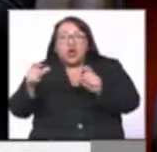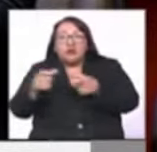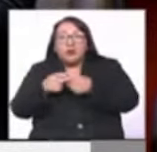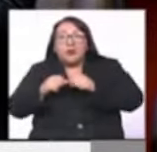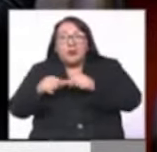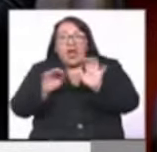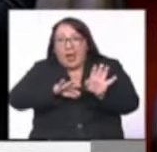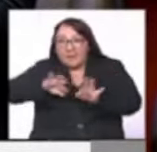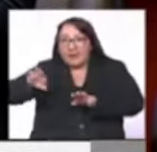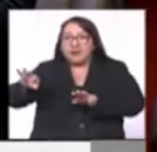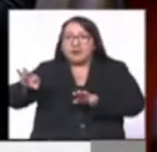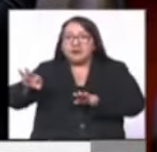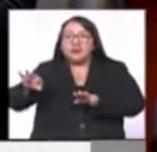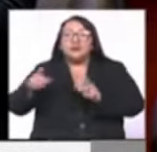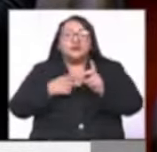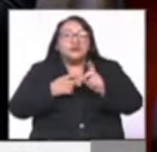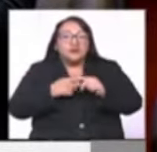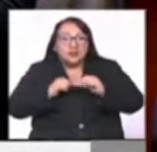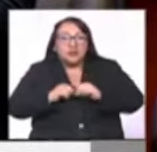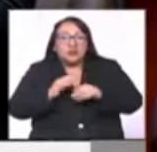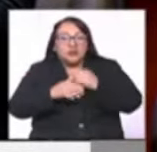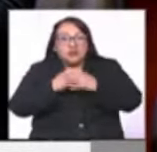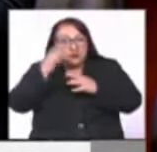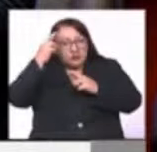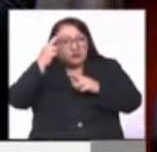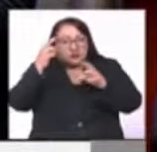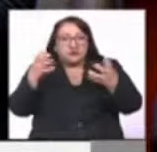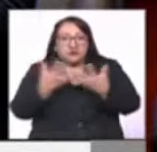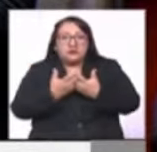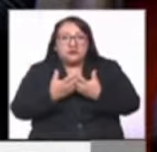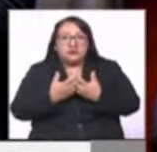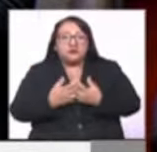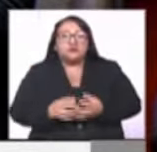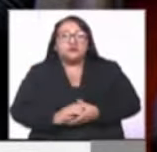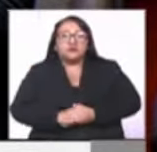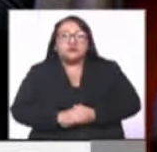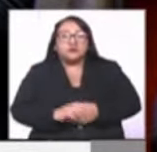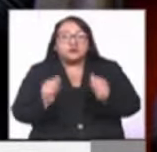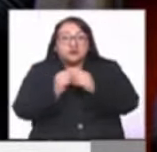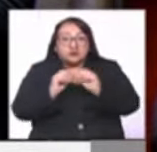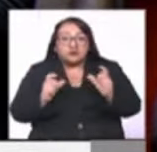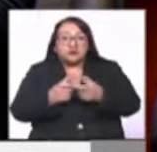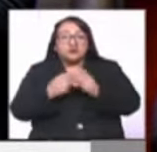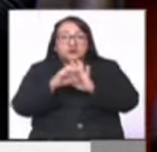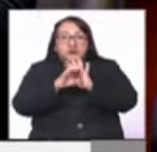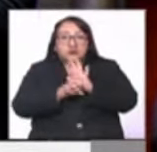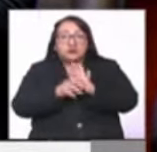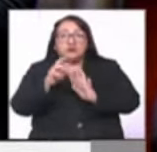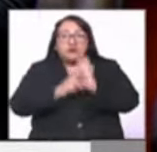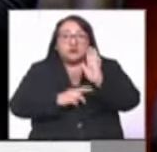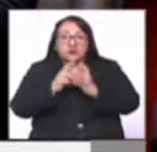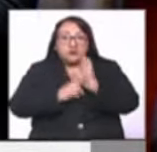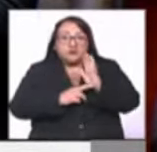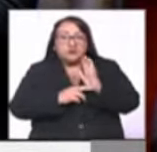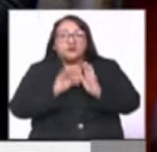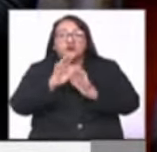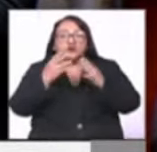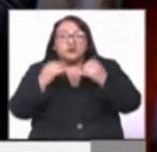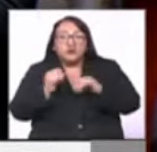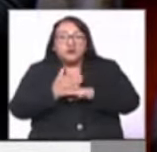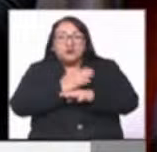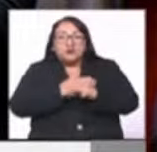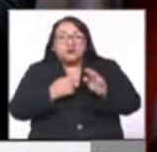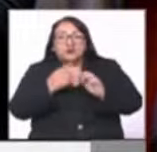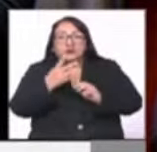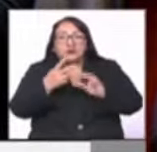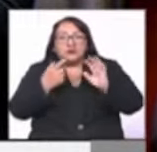permanente siguiendo el principio de razonabilidad señalado por la comisión de Constitución y reglamento en su informe presentado el